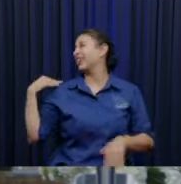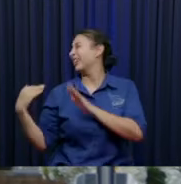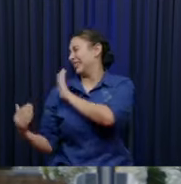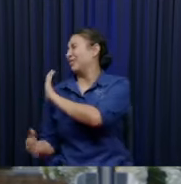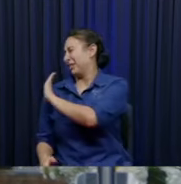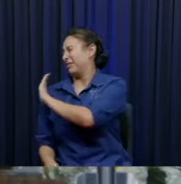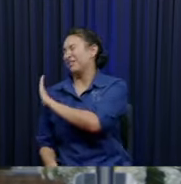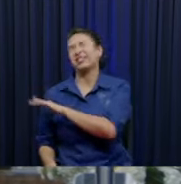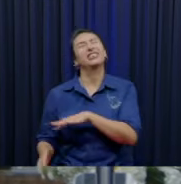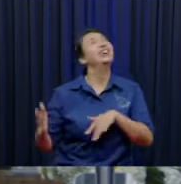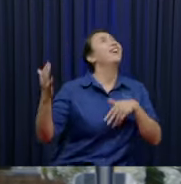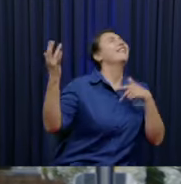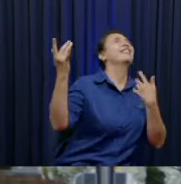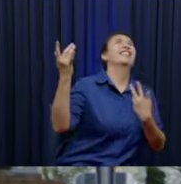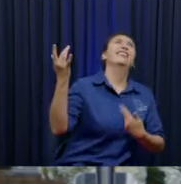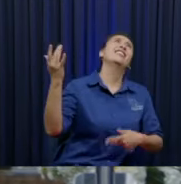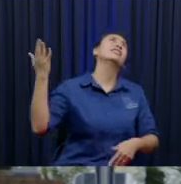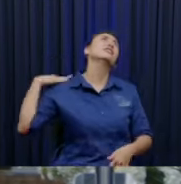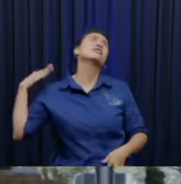todo místico, ¿ah?